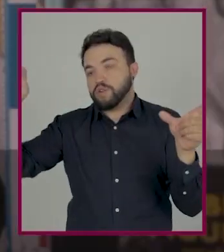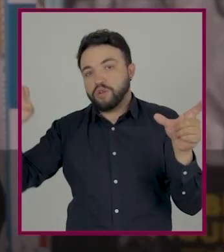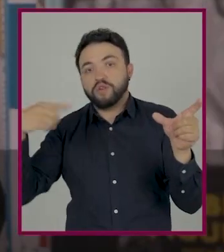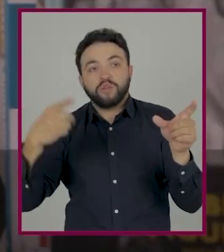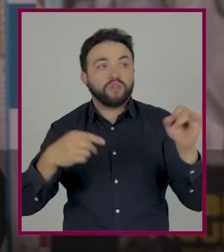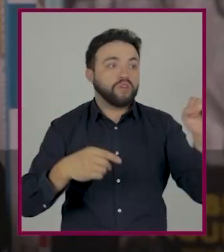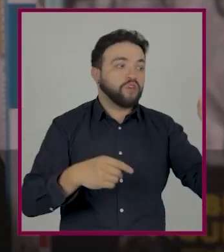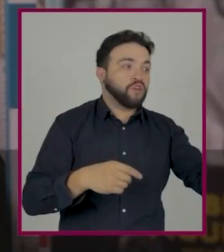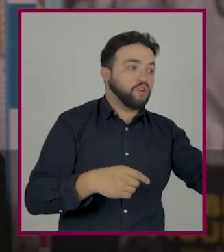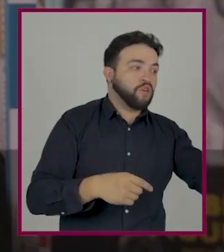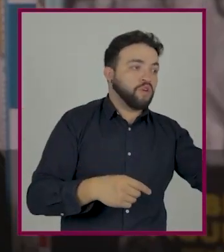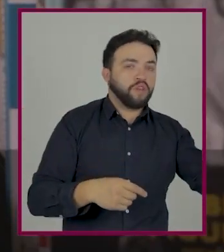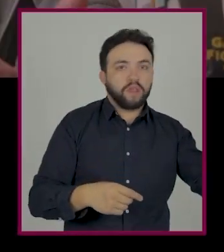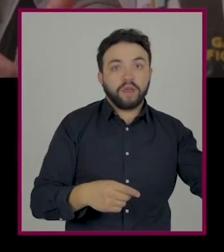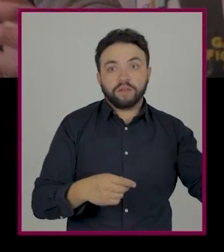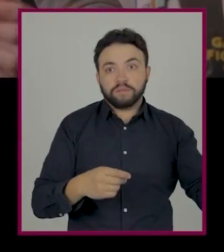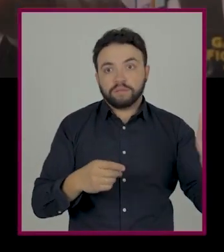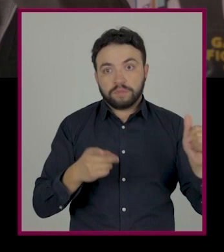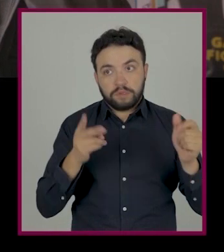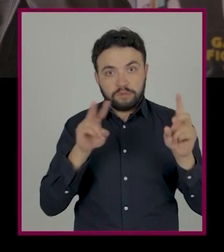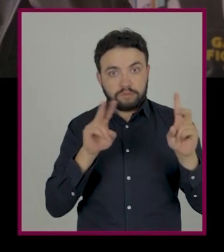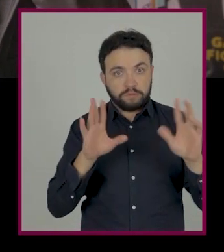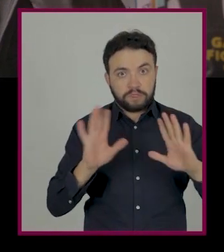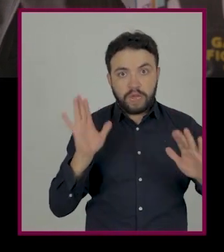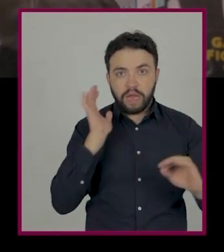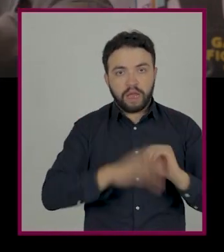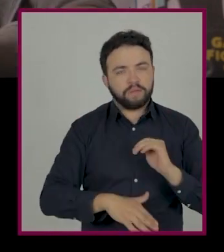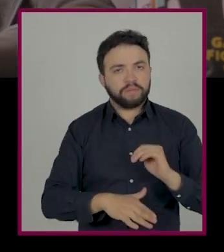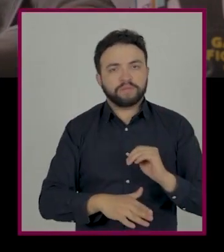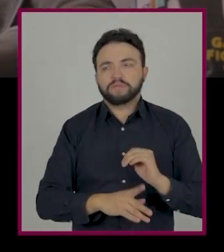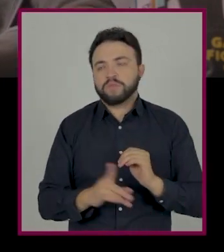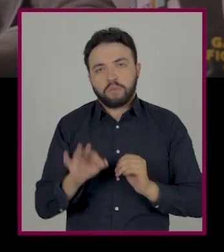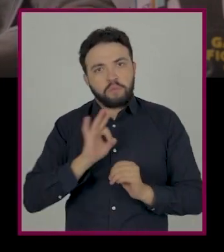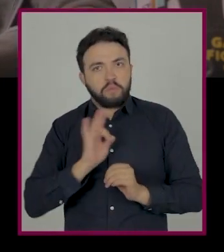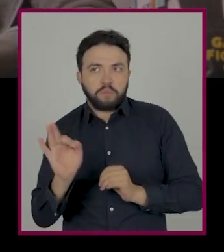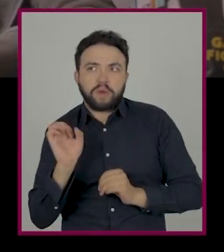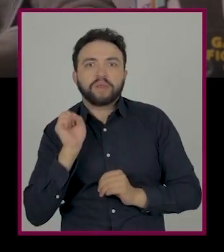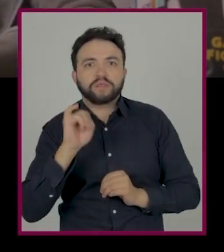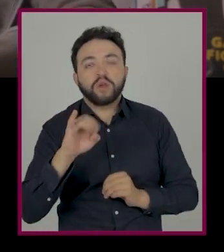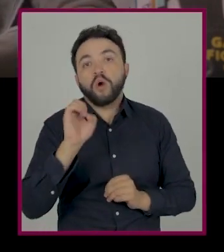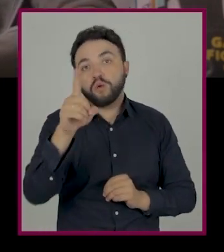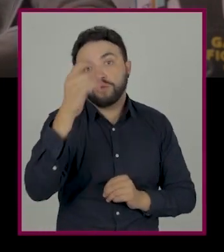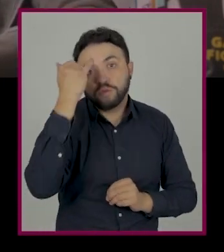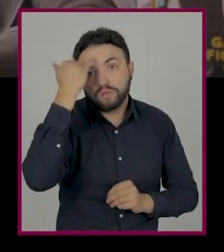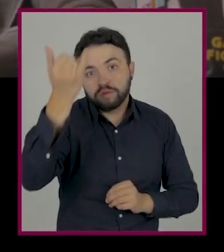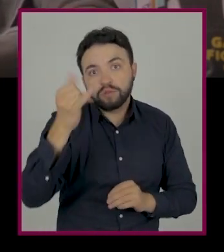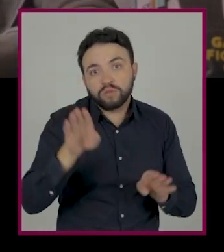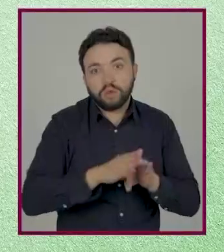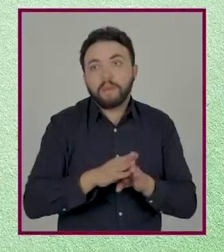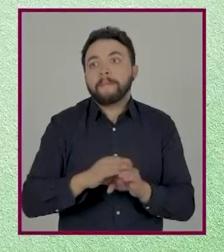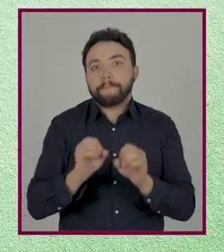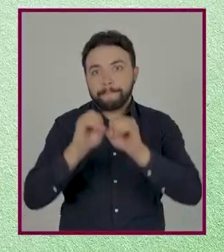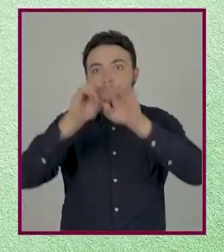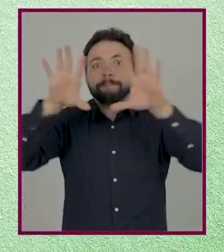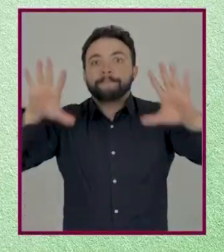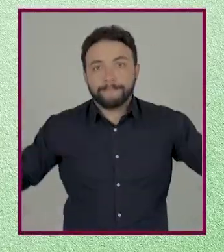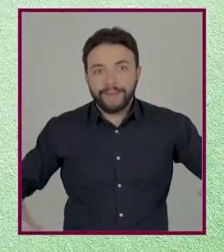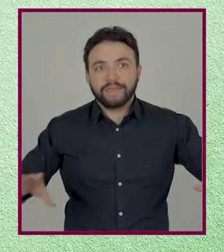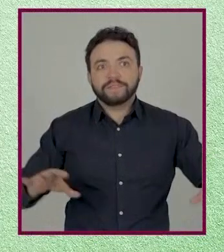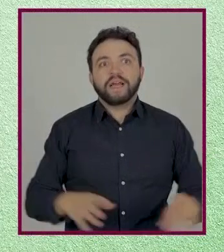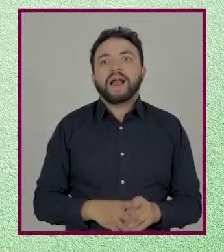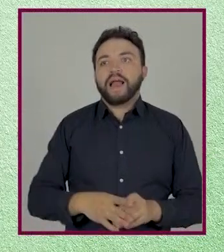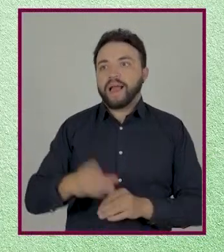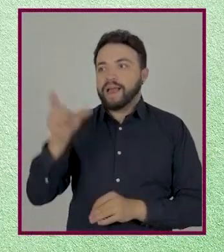bien. ¿Y ahí acabaría? Puede que sí, puedes meter más subclasificaciones o características. Pues del himno